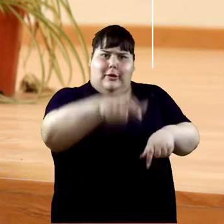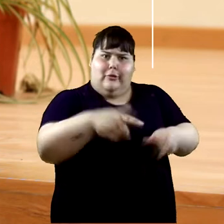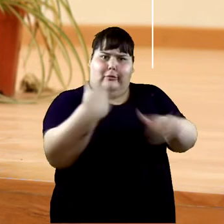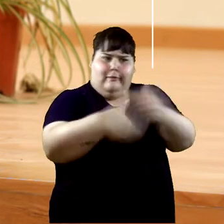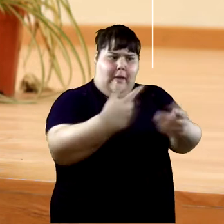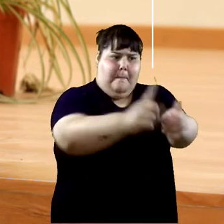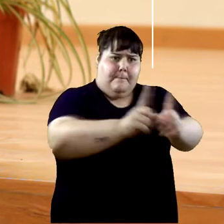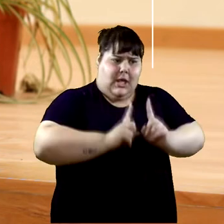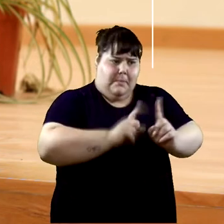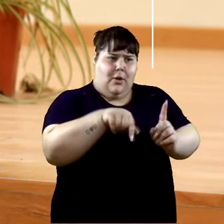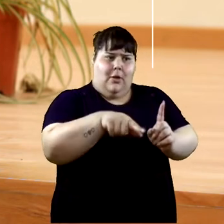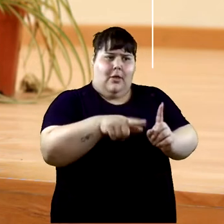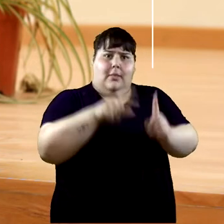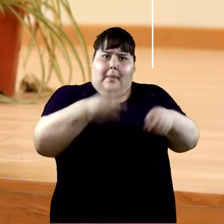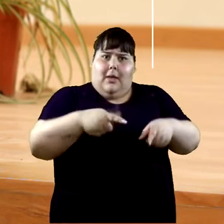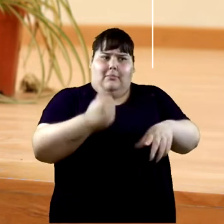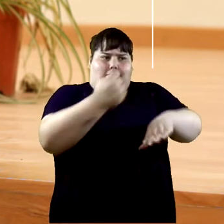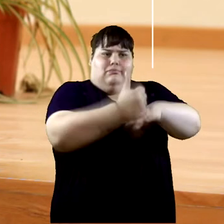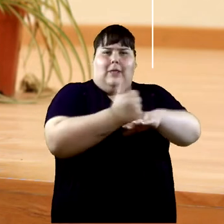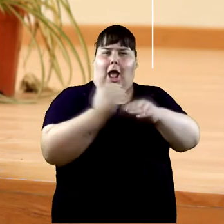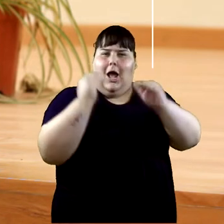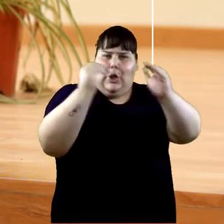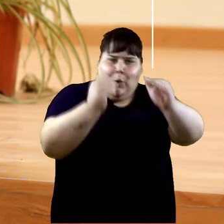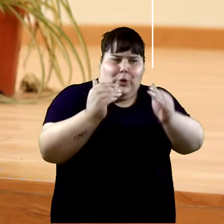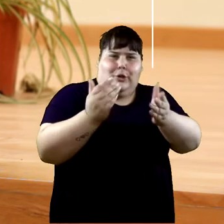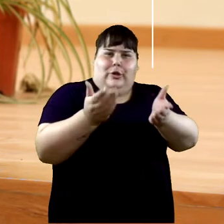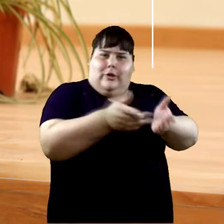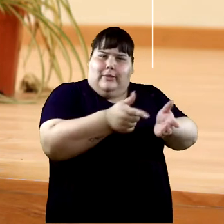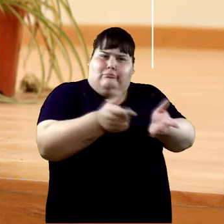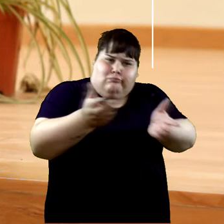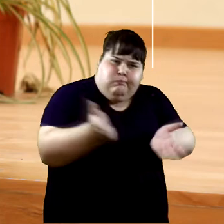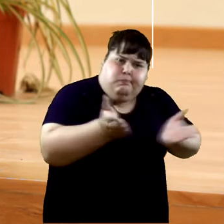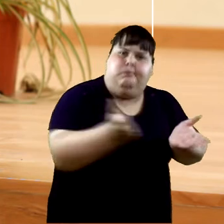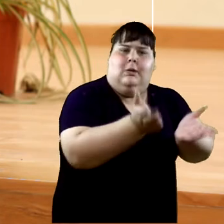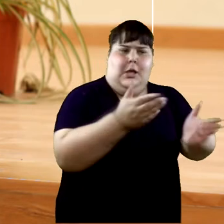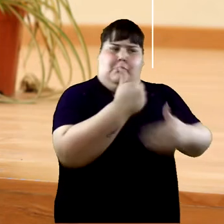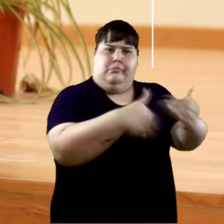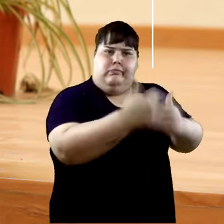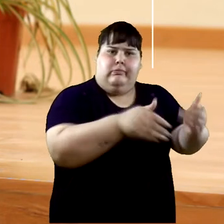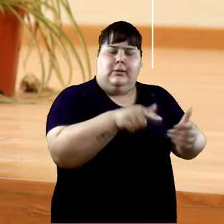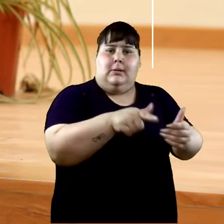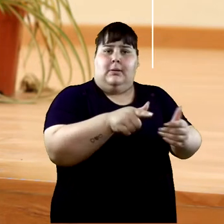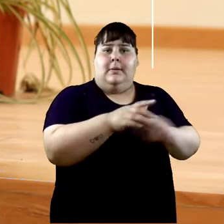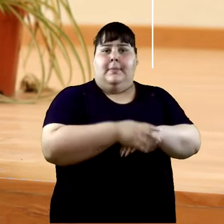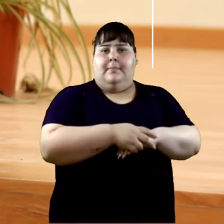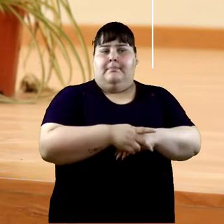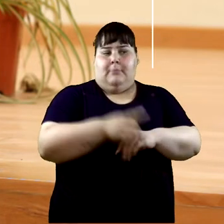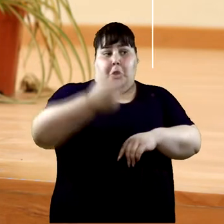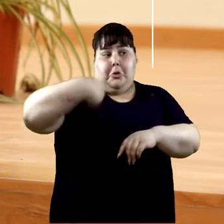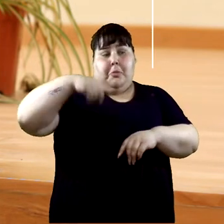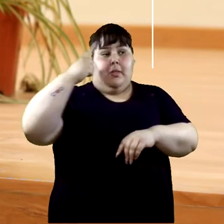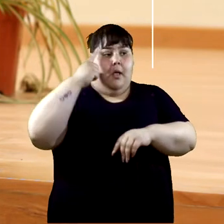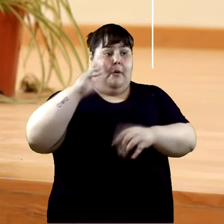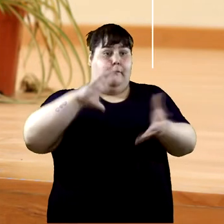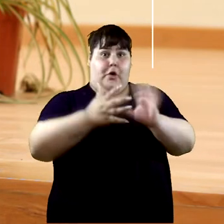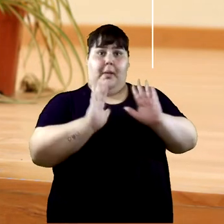y donde haya un mediador adulto que pueda alentar esta esta producción nos parece a nosotros